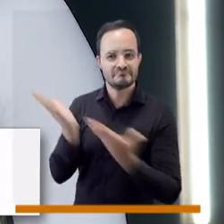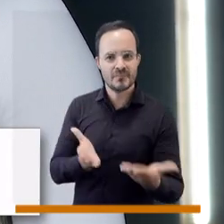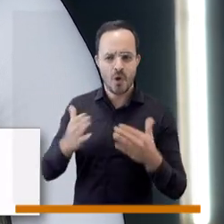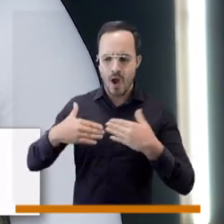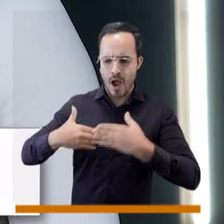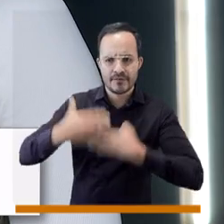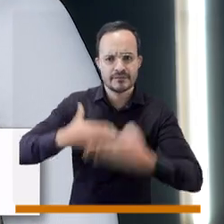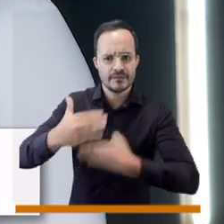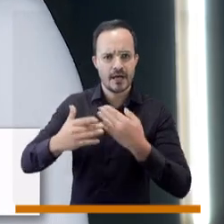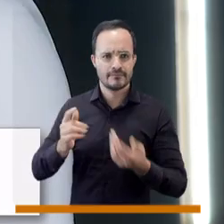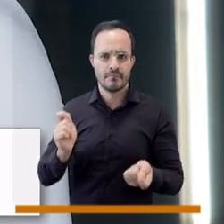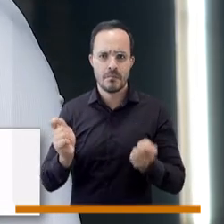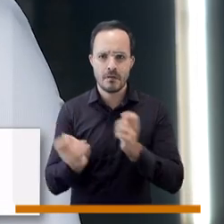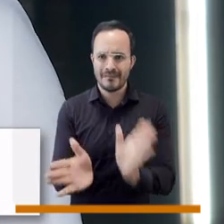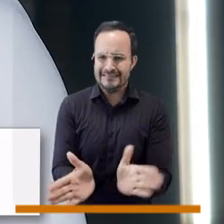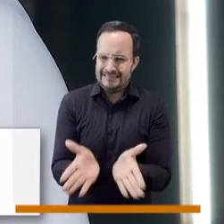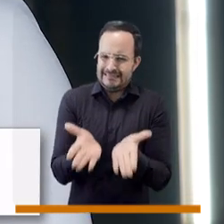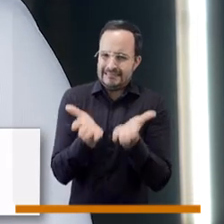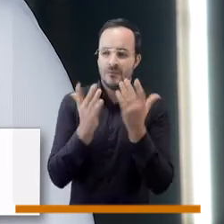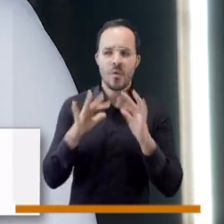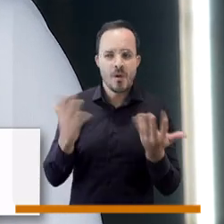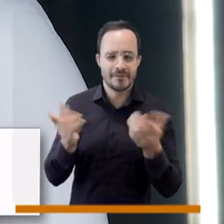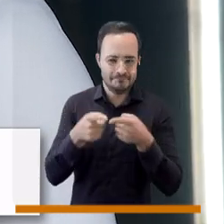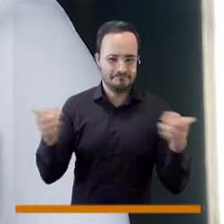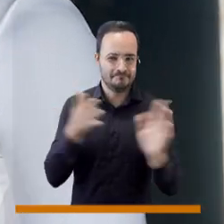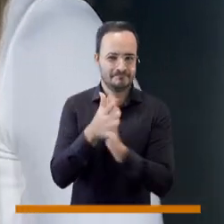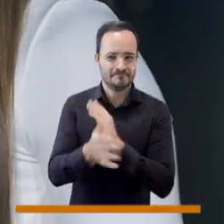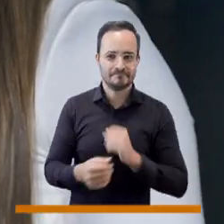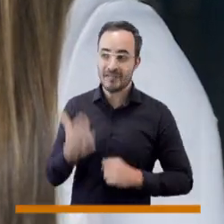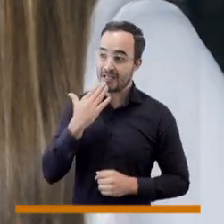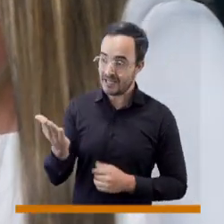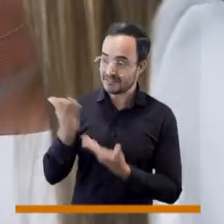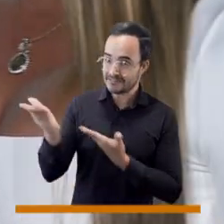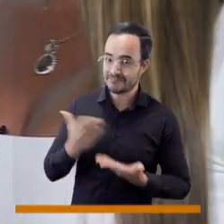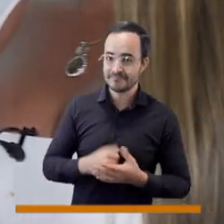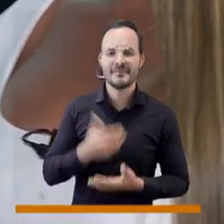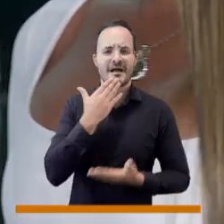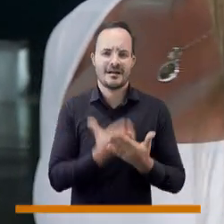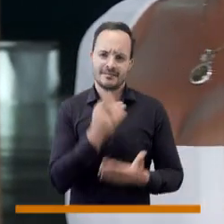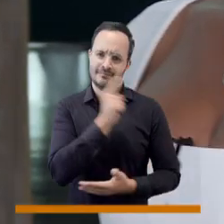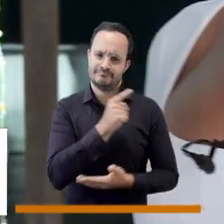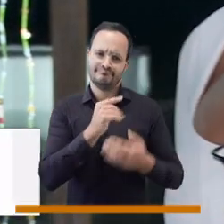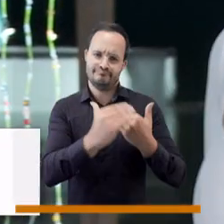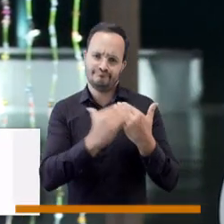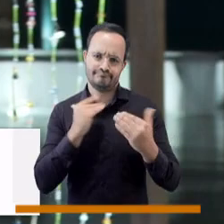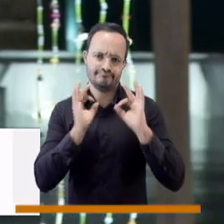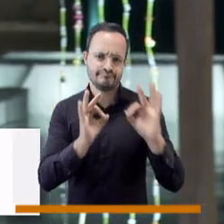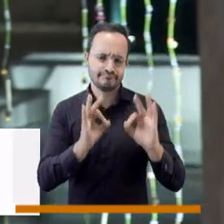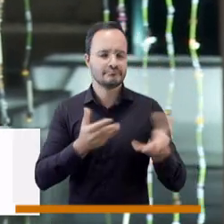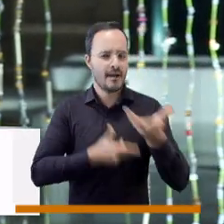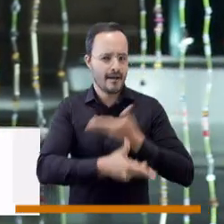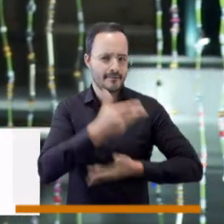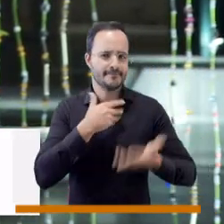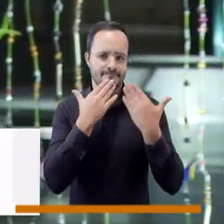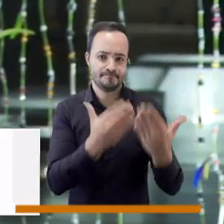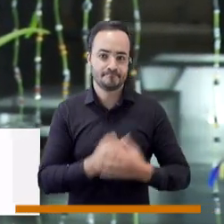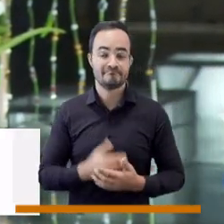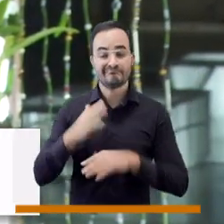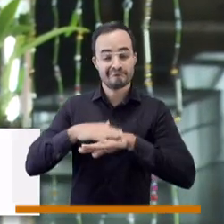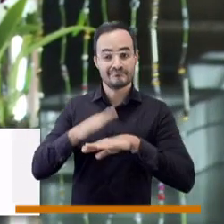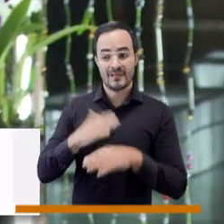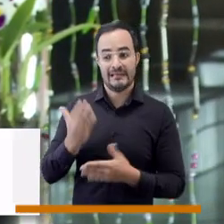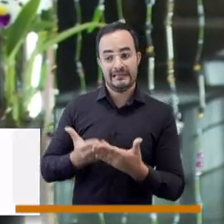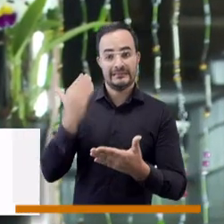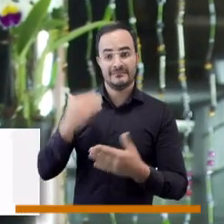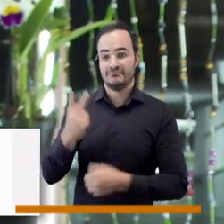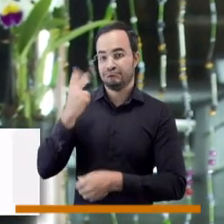sido esos avances. Directora, gracias por recibirnos. Hola, muchas gracias por la invitación, por esta conversación. Pues efectivamente, después